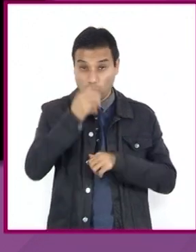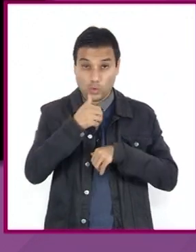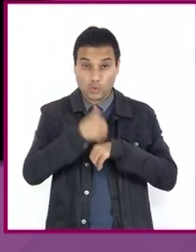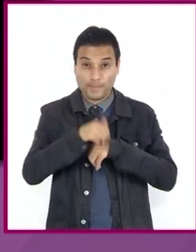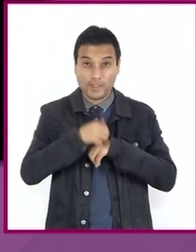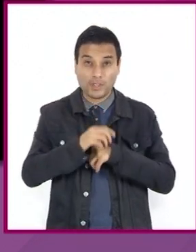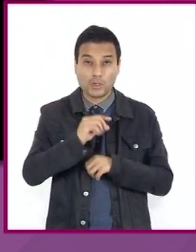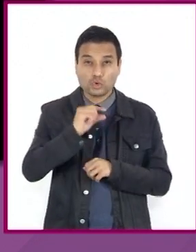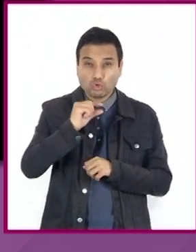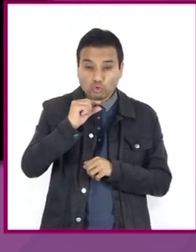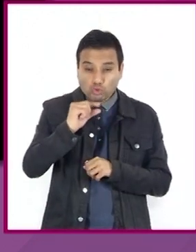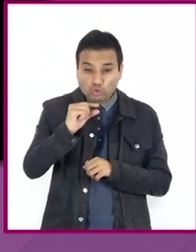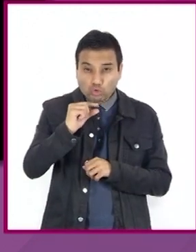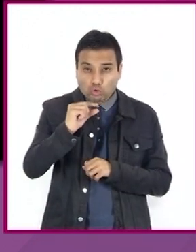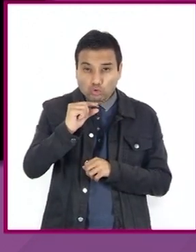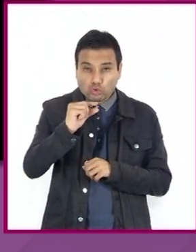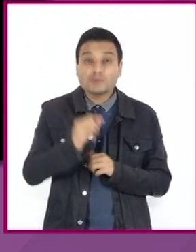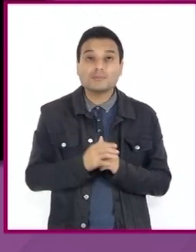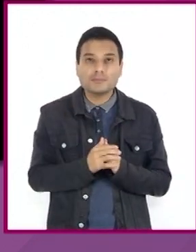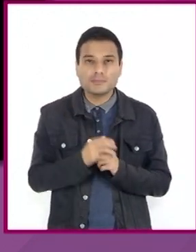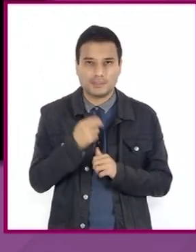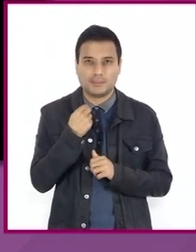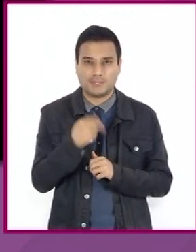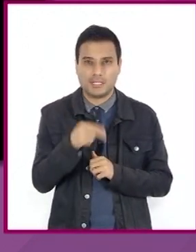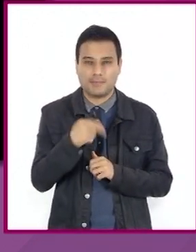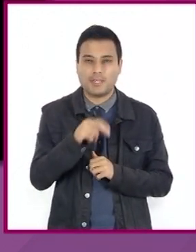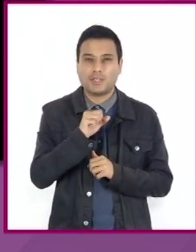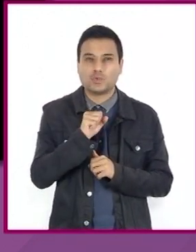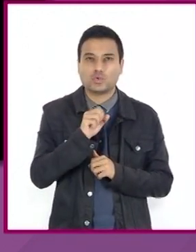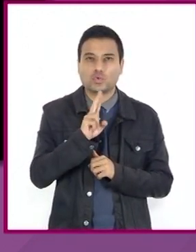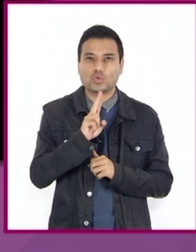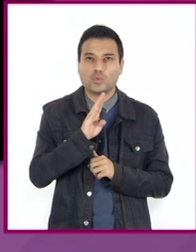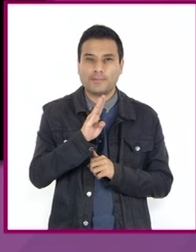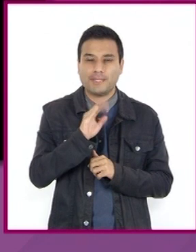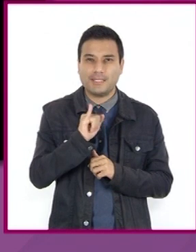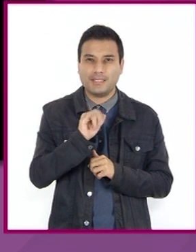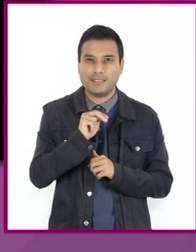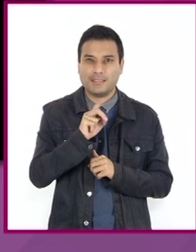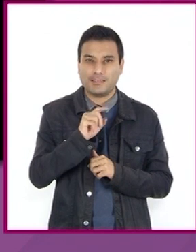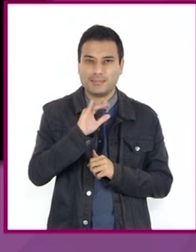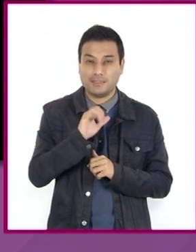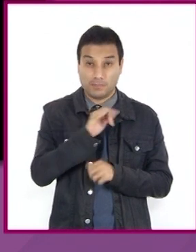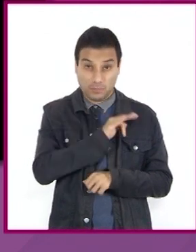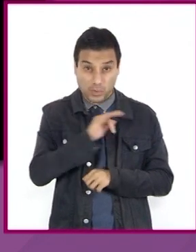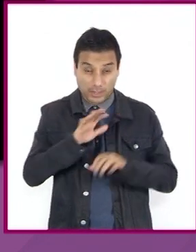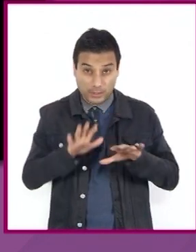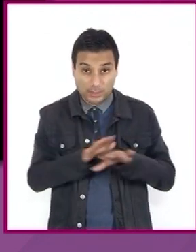que aparecen a la derecha se llaman subíndices y esos no los podemos modificar.